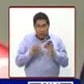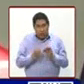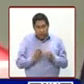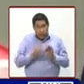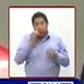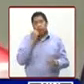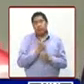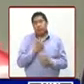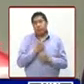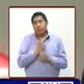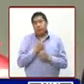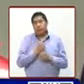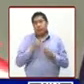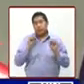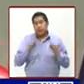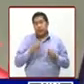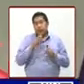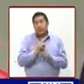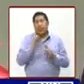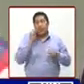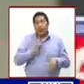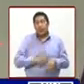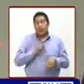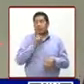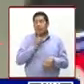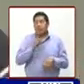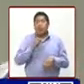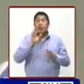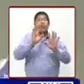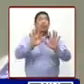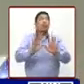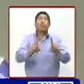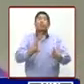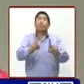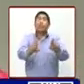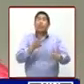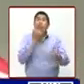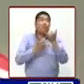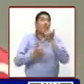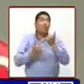nuestro trabajo y vamos a poder alcanzar los tiempos para que se pueda garantizar. Diputado, si me permite, por favor, incluyó algunas